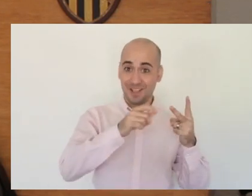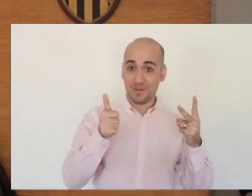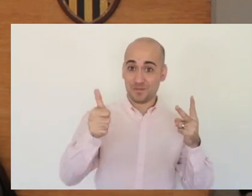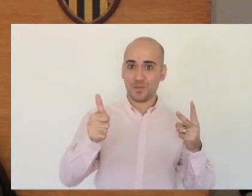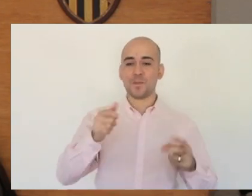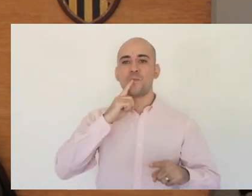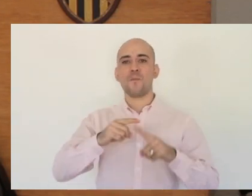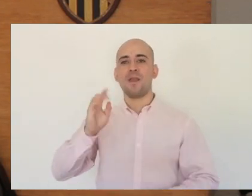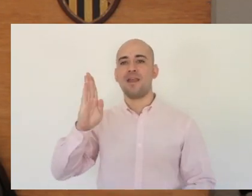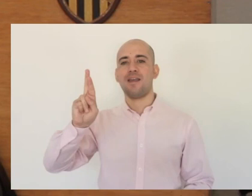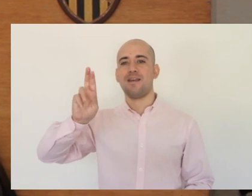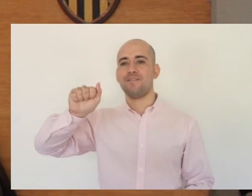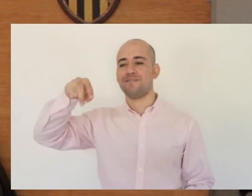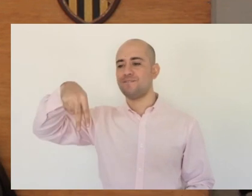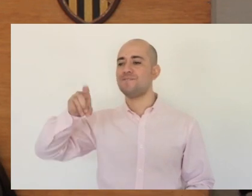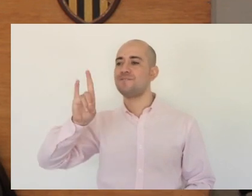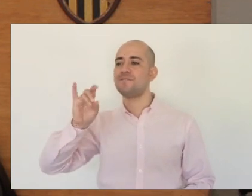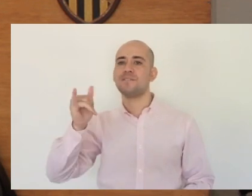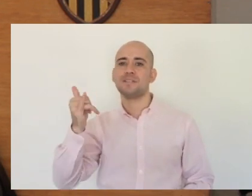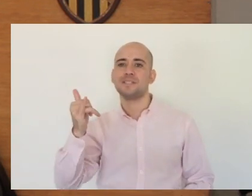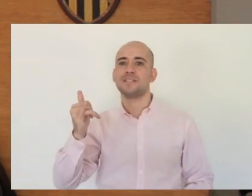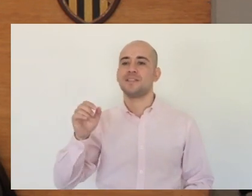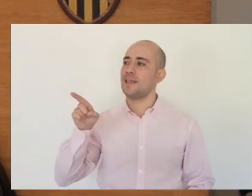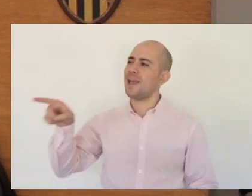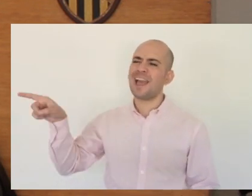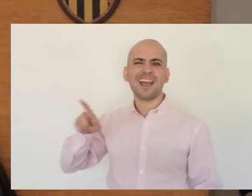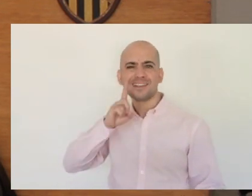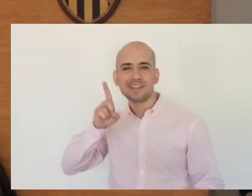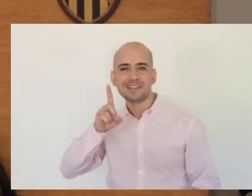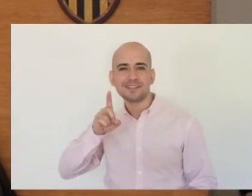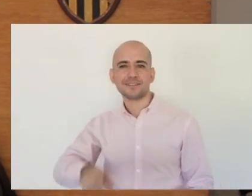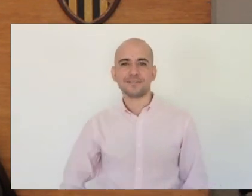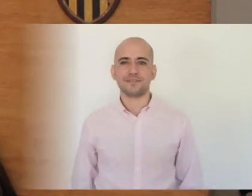el señor don Branti Valdés, los siguientes estudiantes.